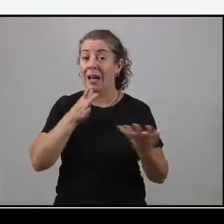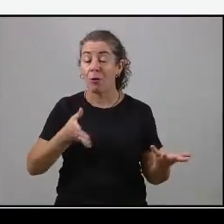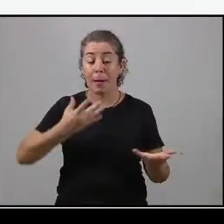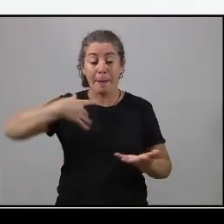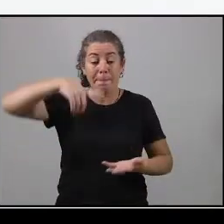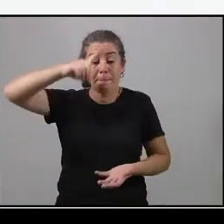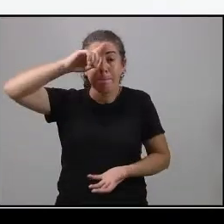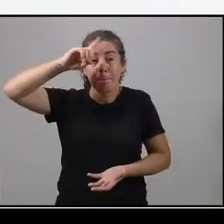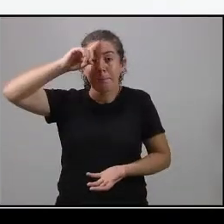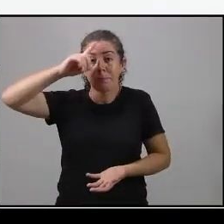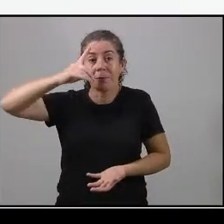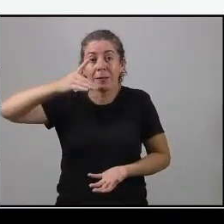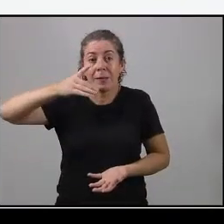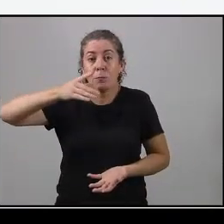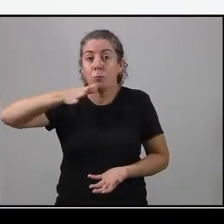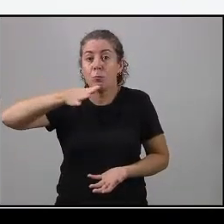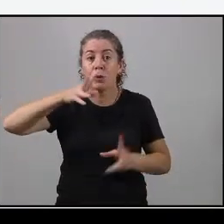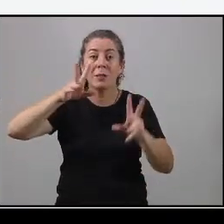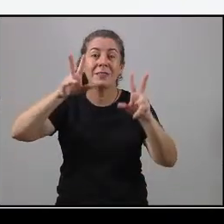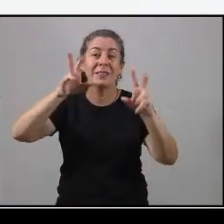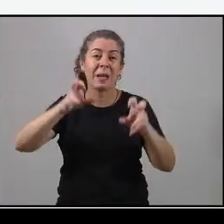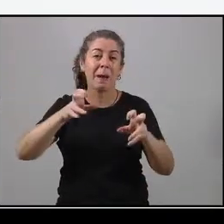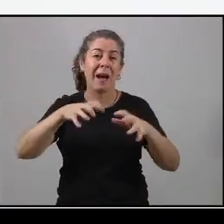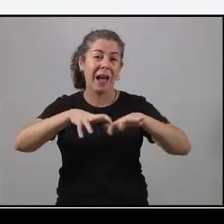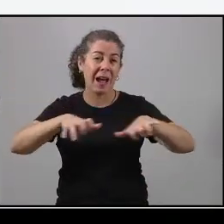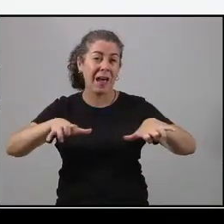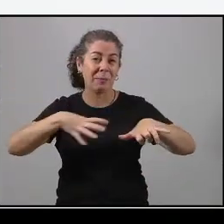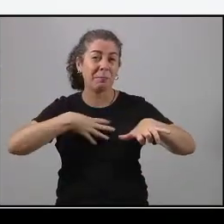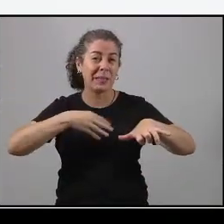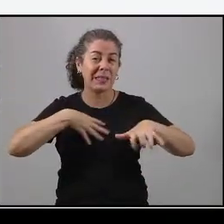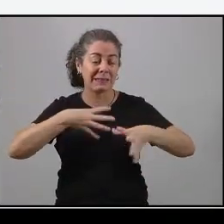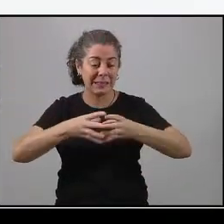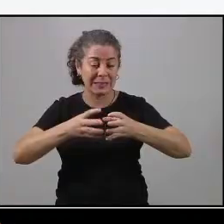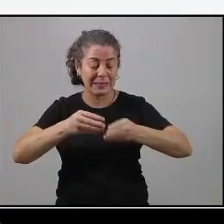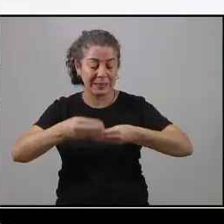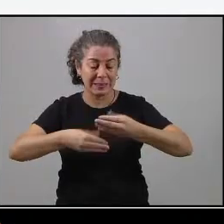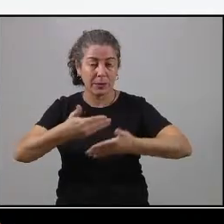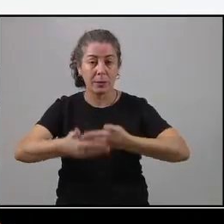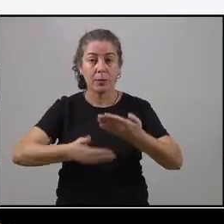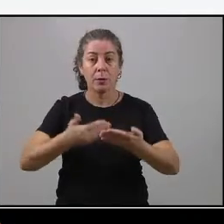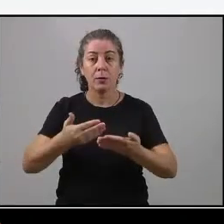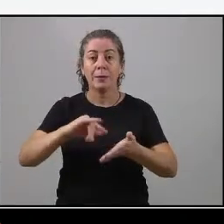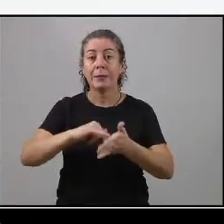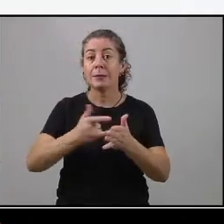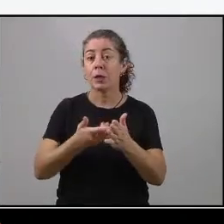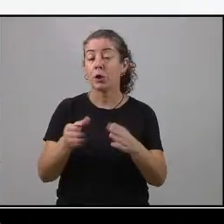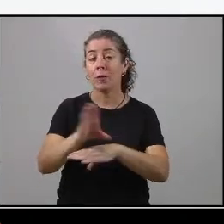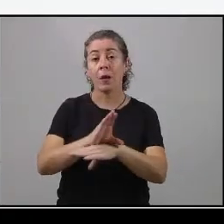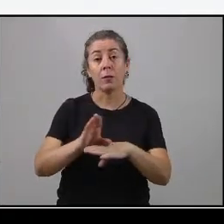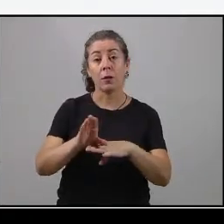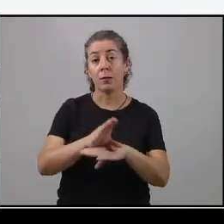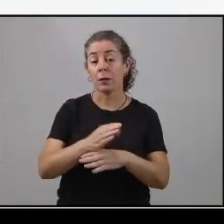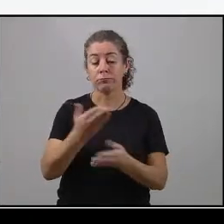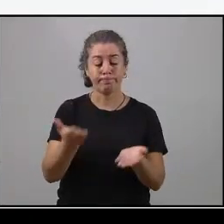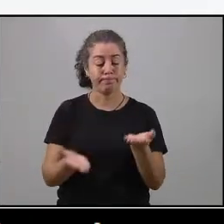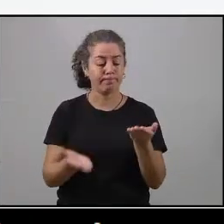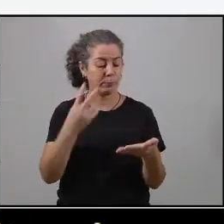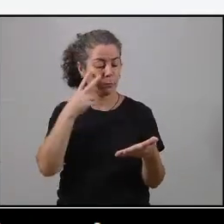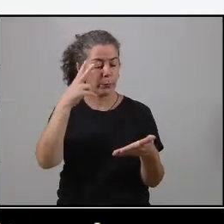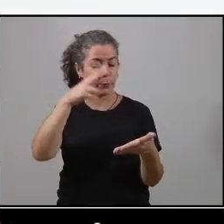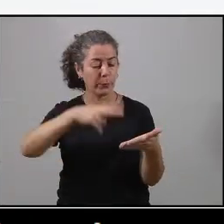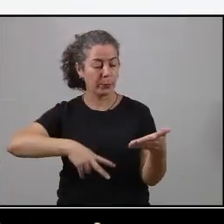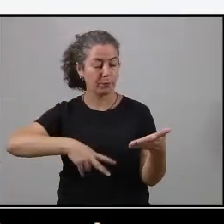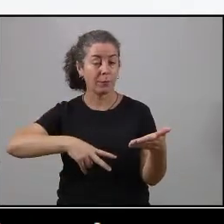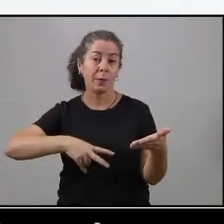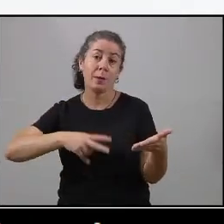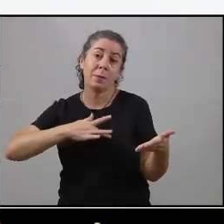cómo va a ser resuelto administrativamente, porque se está evaluando por los técnicos de la Consejería esa documentación.